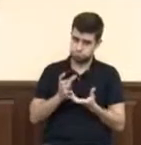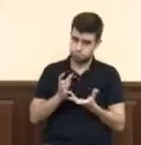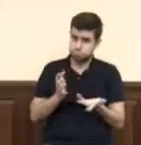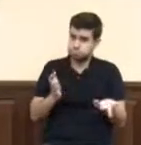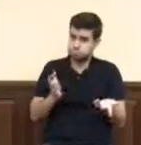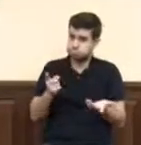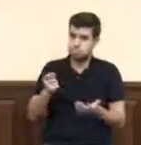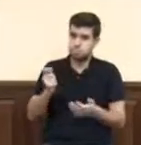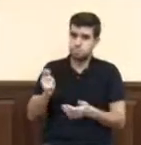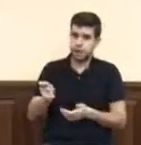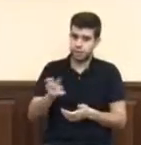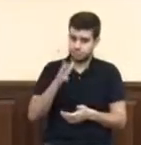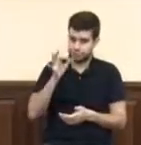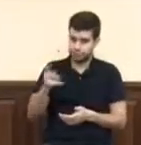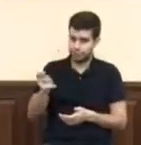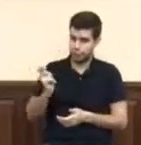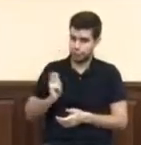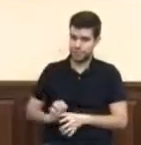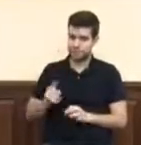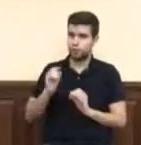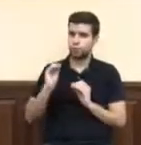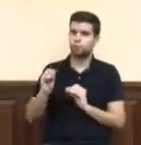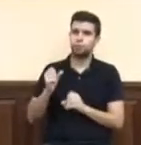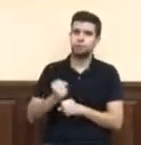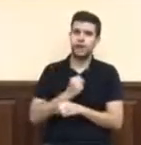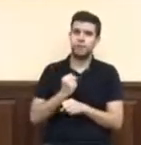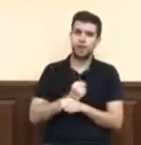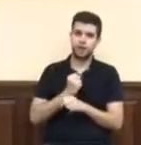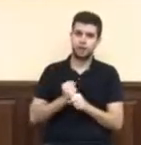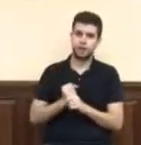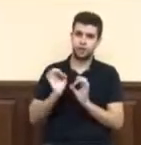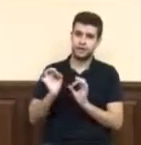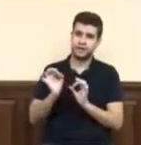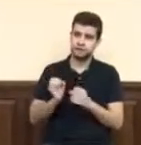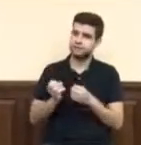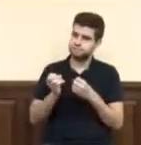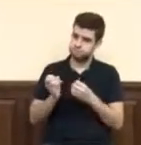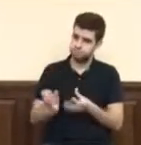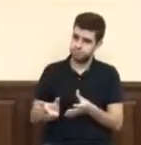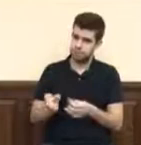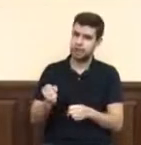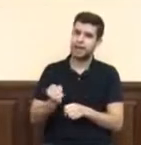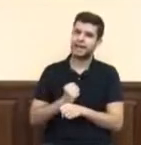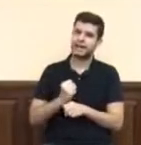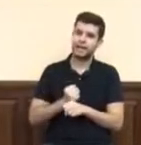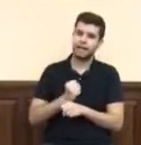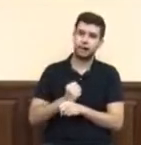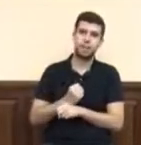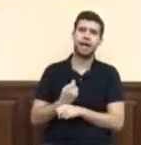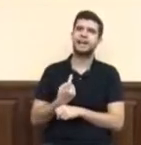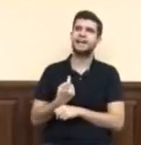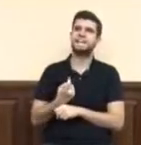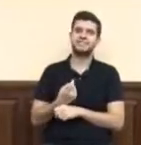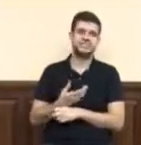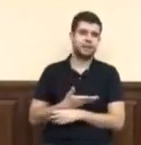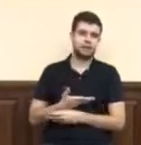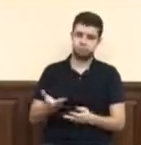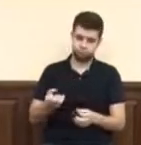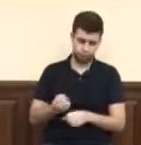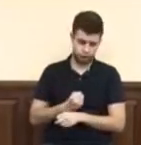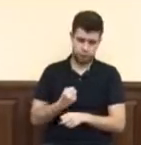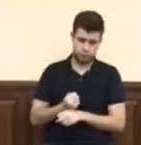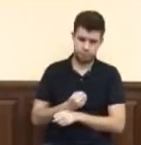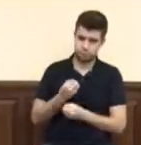porque para eso la pagan, es que es su obligación, trabajar lo que haga falta.